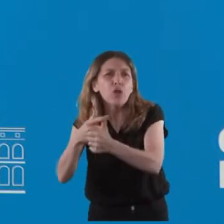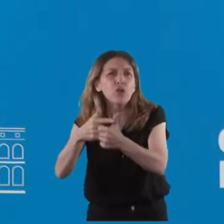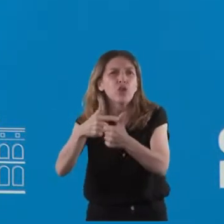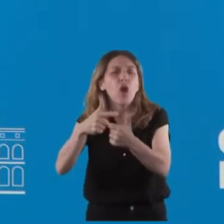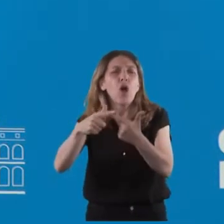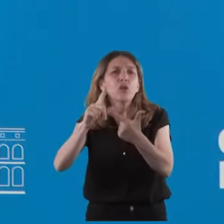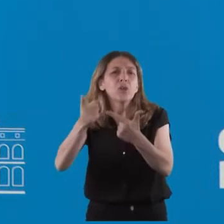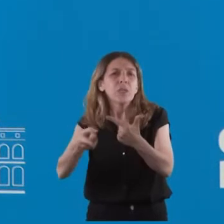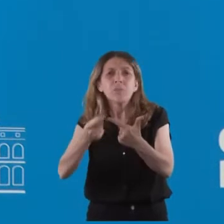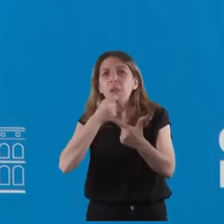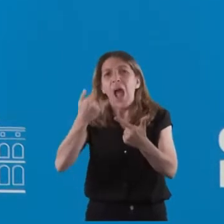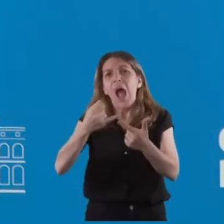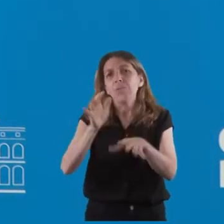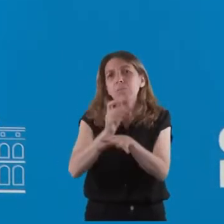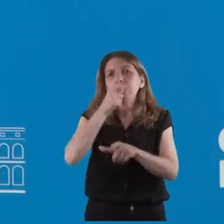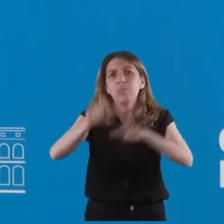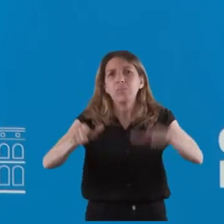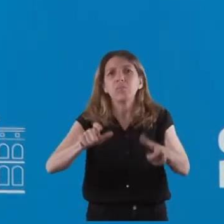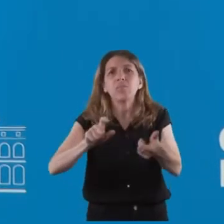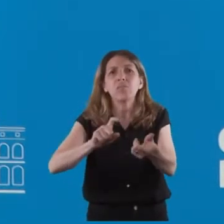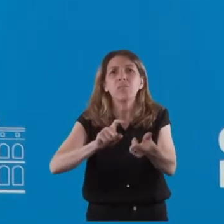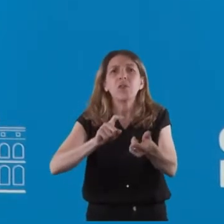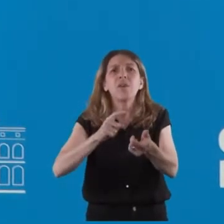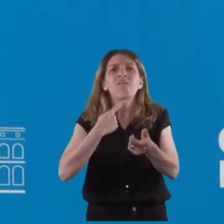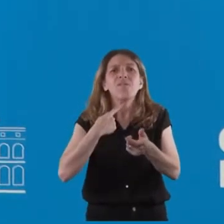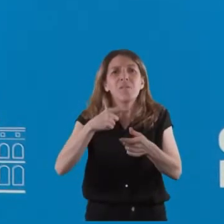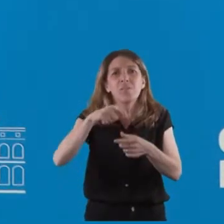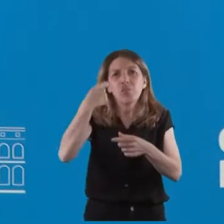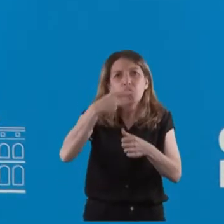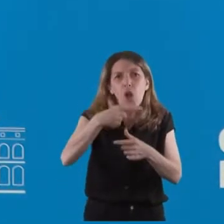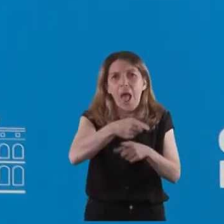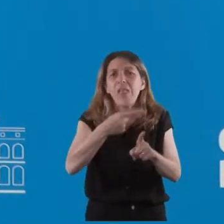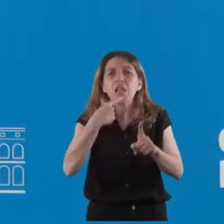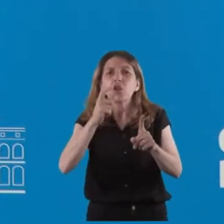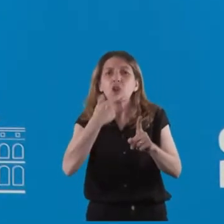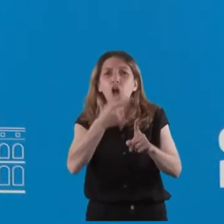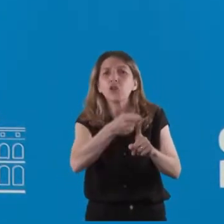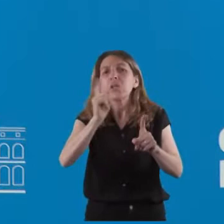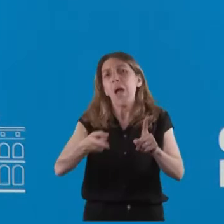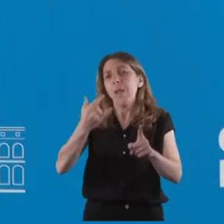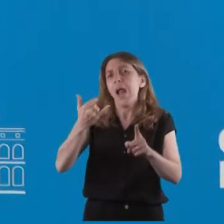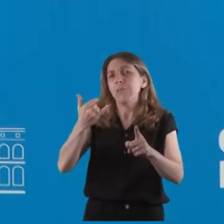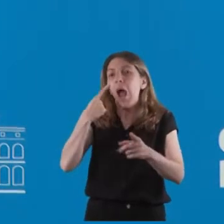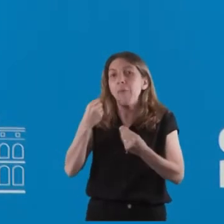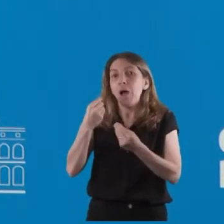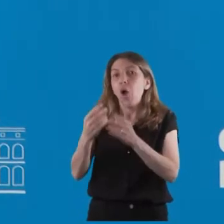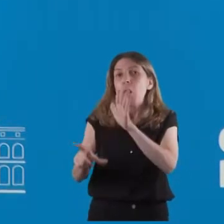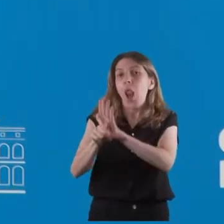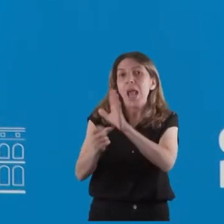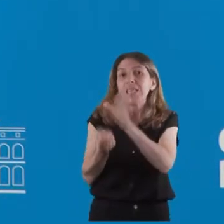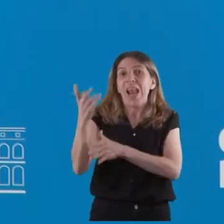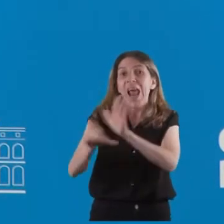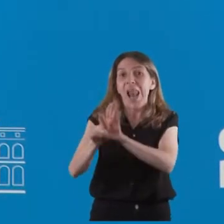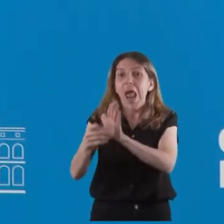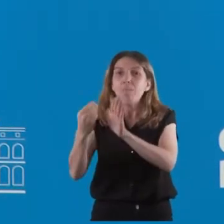contienen consumos problemáticos y estamos avanzando en la discusión de leyes que lleven este tema a una mirada global